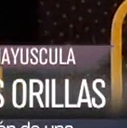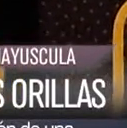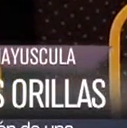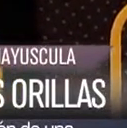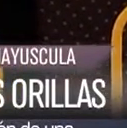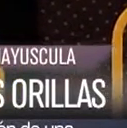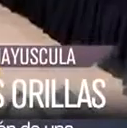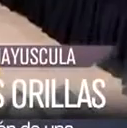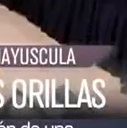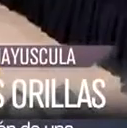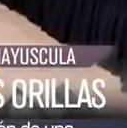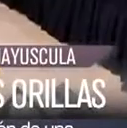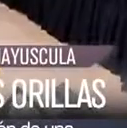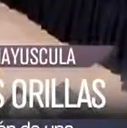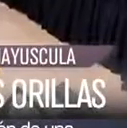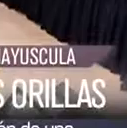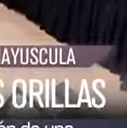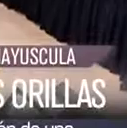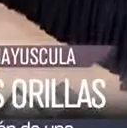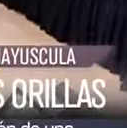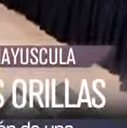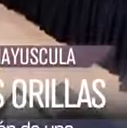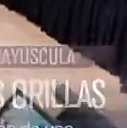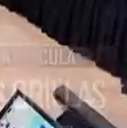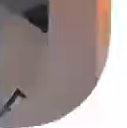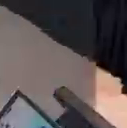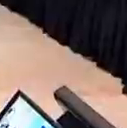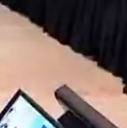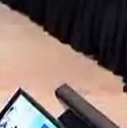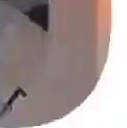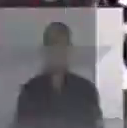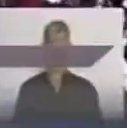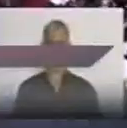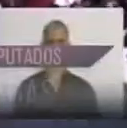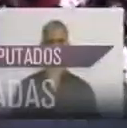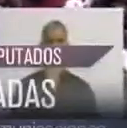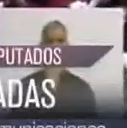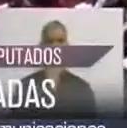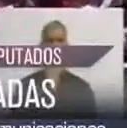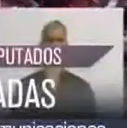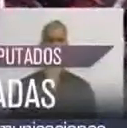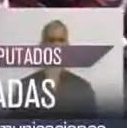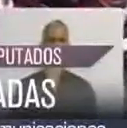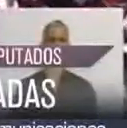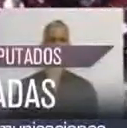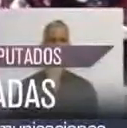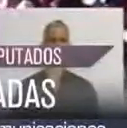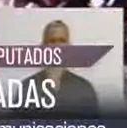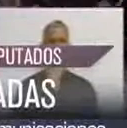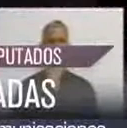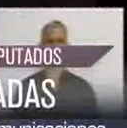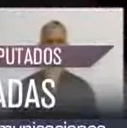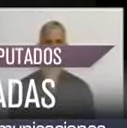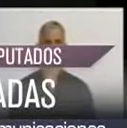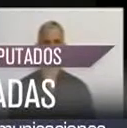libre circulación de los habitantes de todos los países que componen el bloque regional. La Cámara de Diputados aprobó el proyecto de